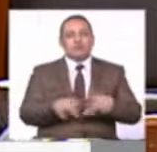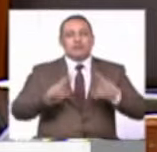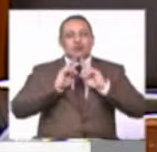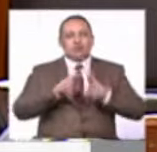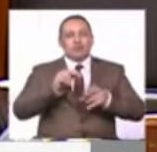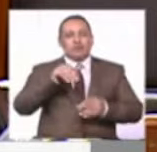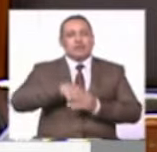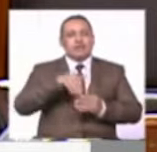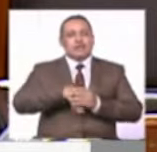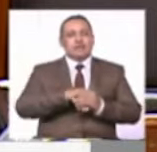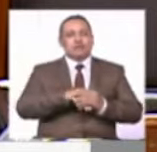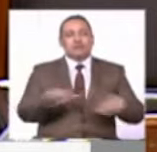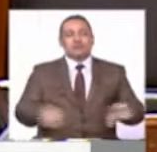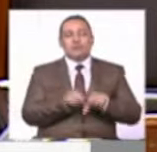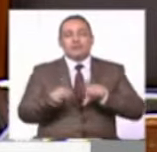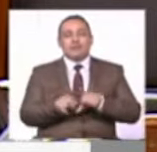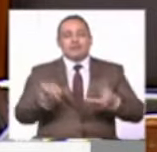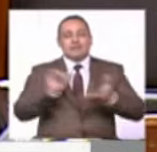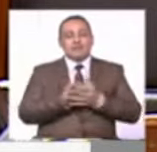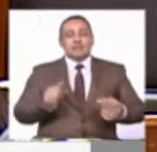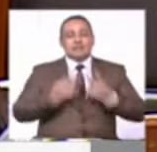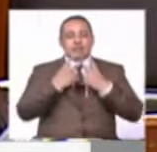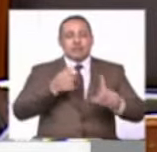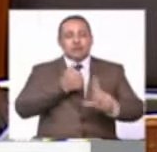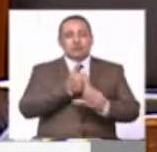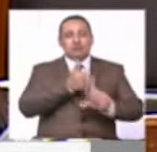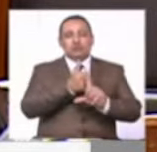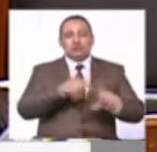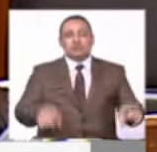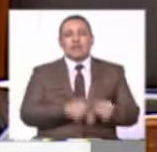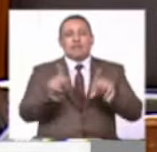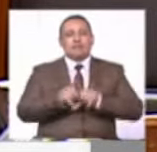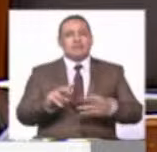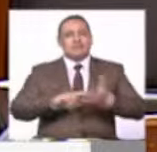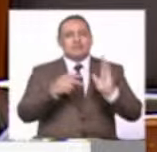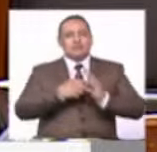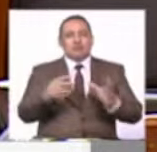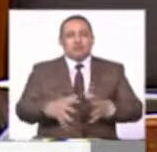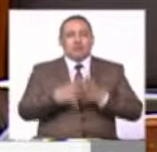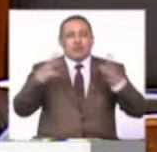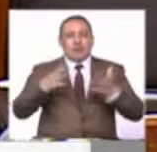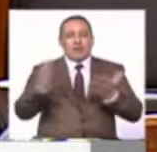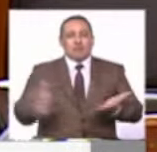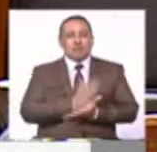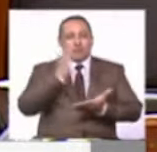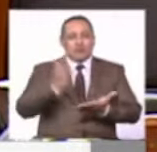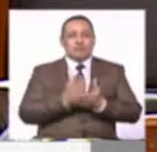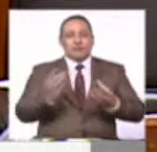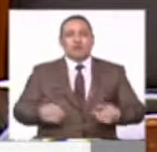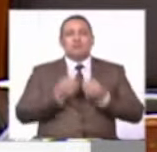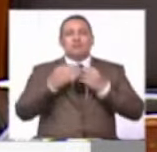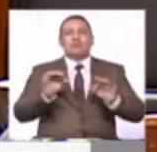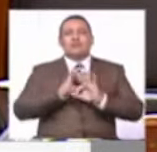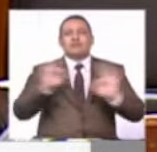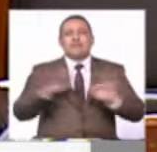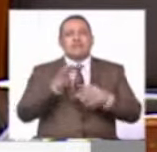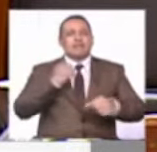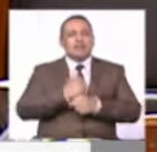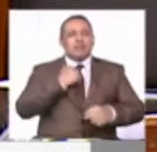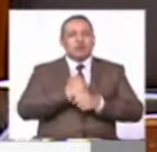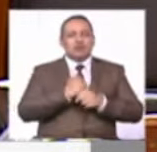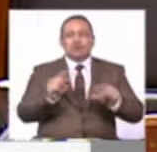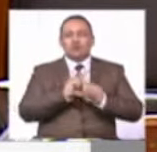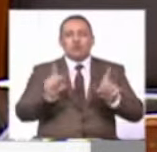elegidos lo cual de suyo implicaría un grave conflicto de interés ya que ningún funcionario